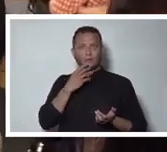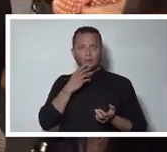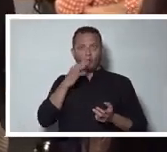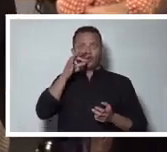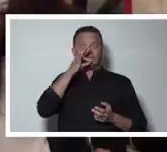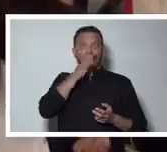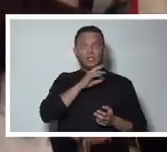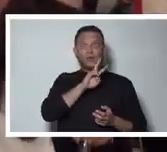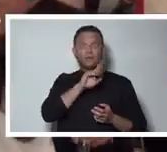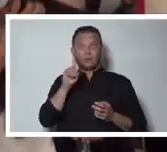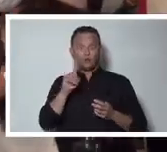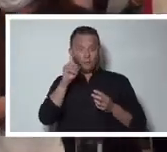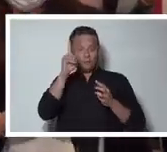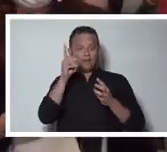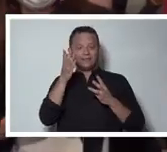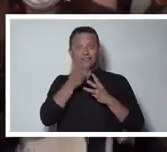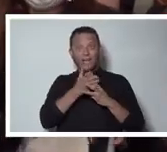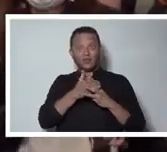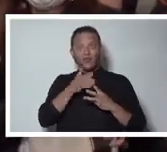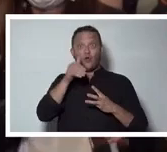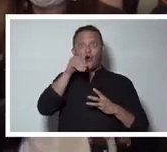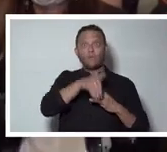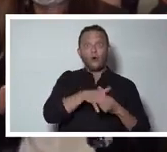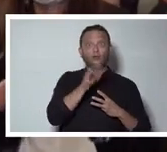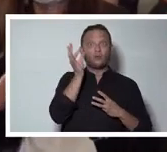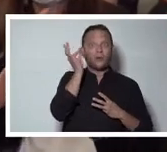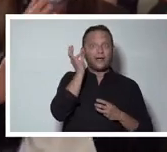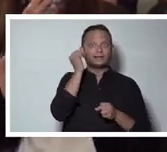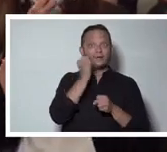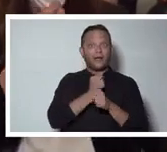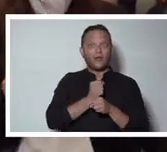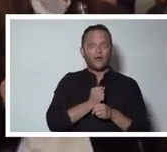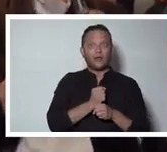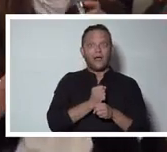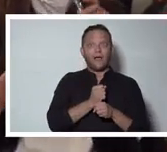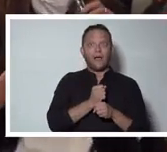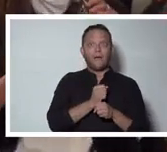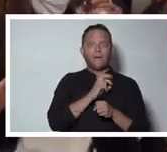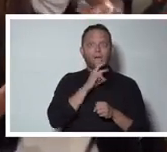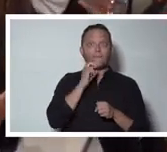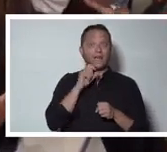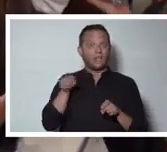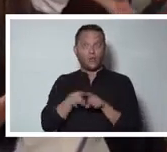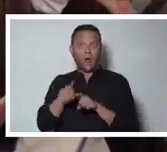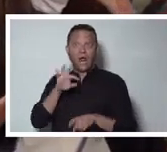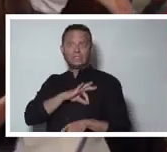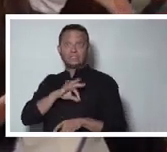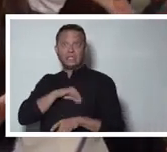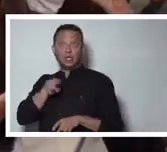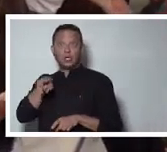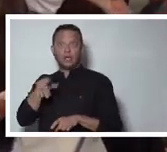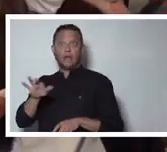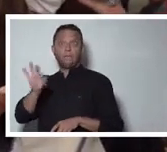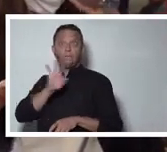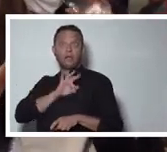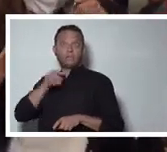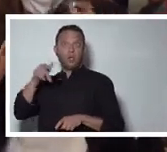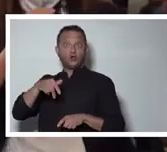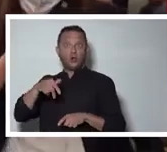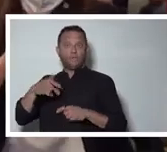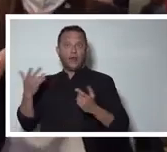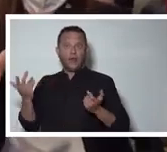siglo XXI que el voto de una mujer trabajadora vale lo mismo que el de un señoro que es un premio Nobel